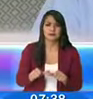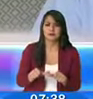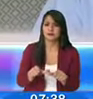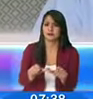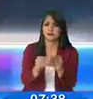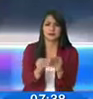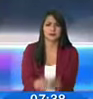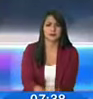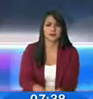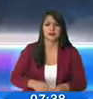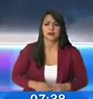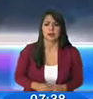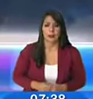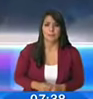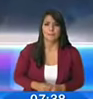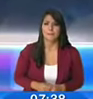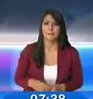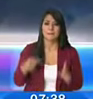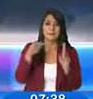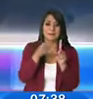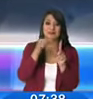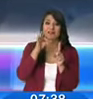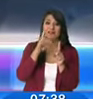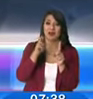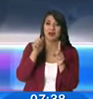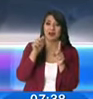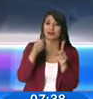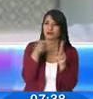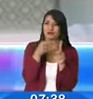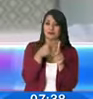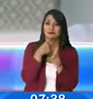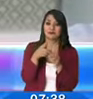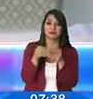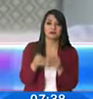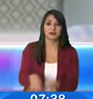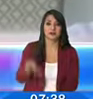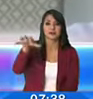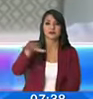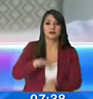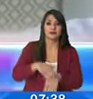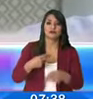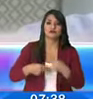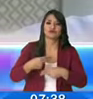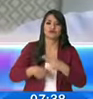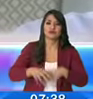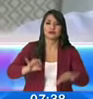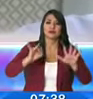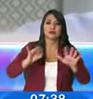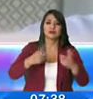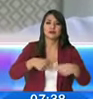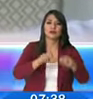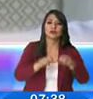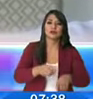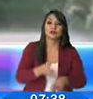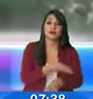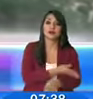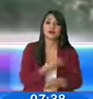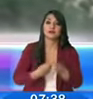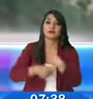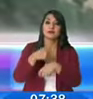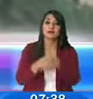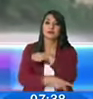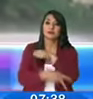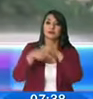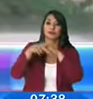las pérdidas. A decir de Fernando Villavicencio, el perjuicio al Estado por la negociación de 7 contratos de preventas petroleras